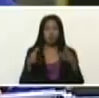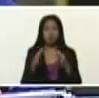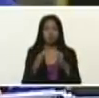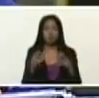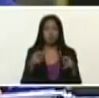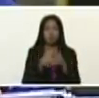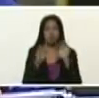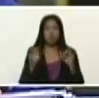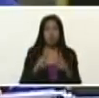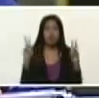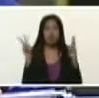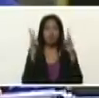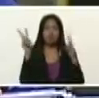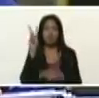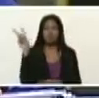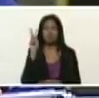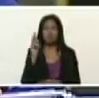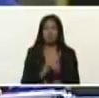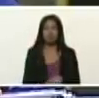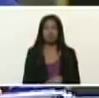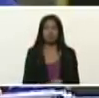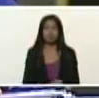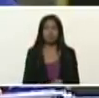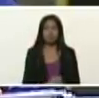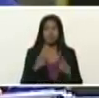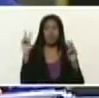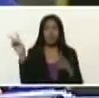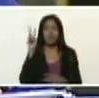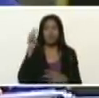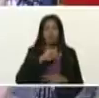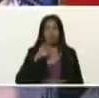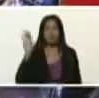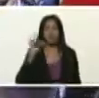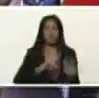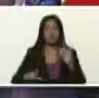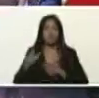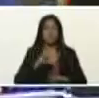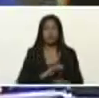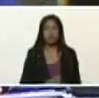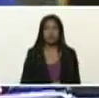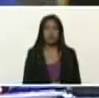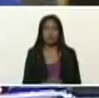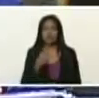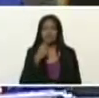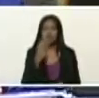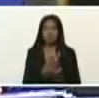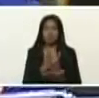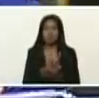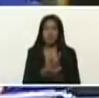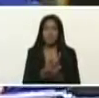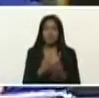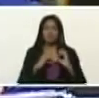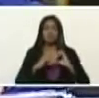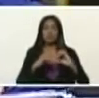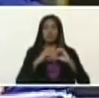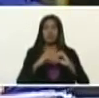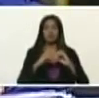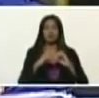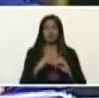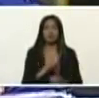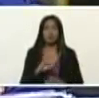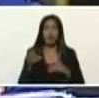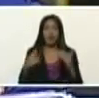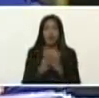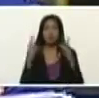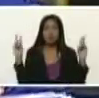productivo. ¡Que viva Venezuela! ¡Que viva nuestra patria amada! Y digamos siempre desde el corazón,